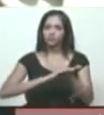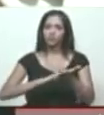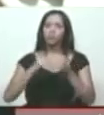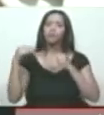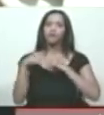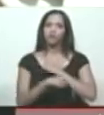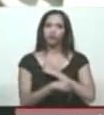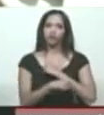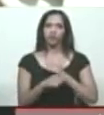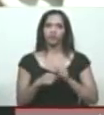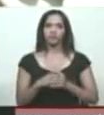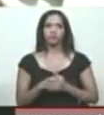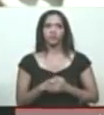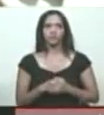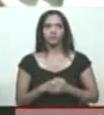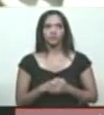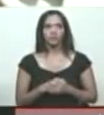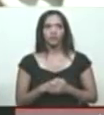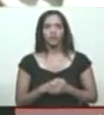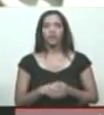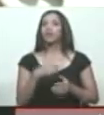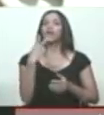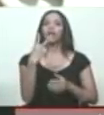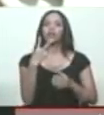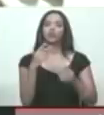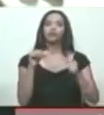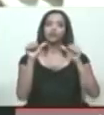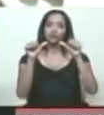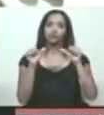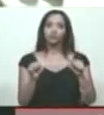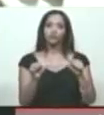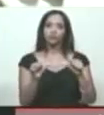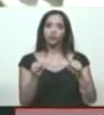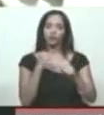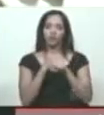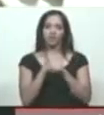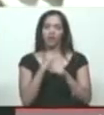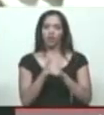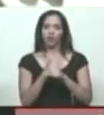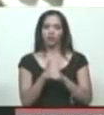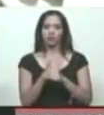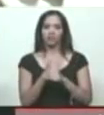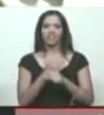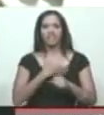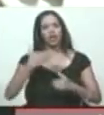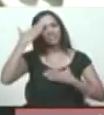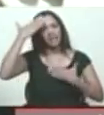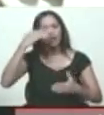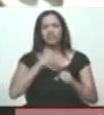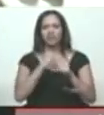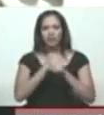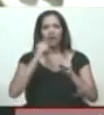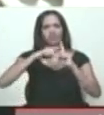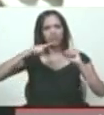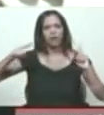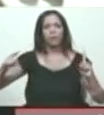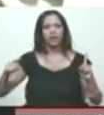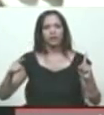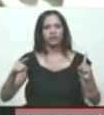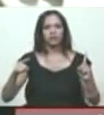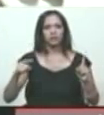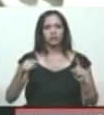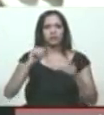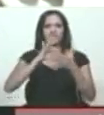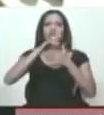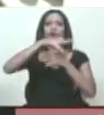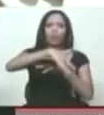profunda, intensa, en dos turnos de los trabajadores, dos turnos. Quiero saludar a los trabajadores de Corpoelep, de allá de Guri,